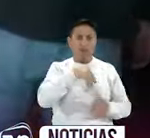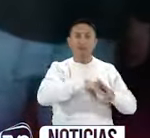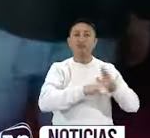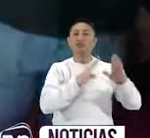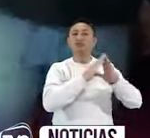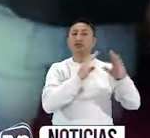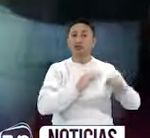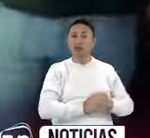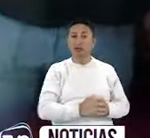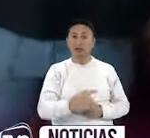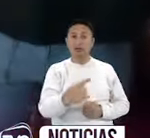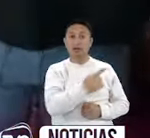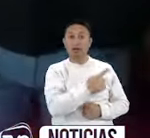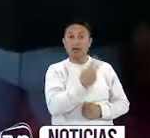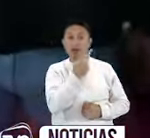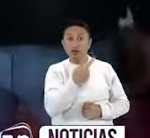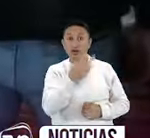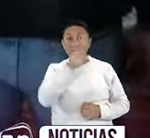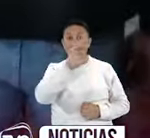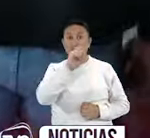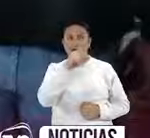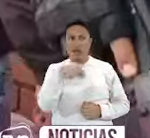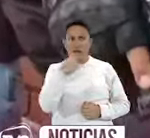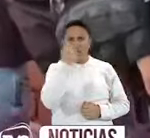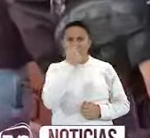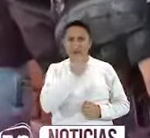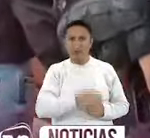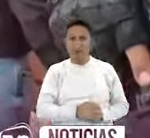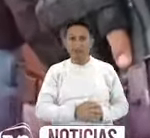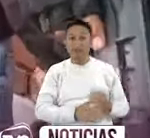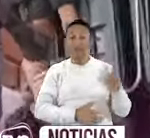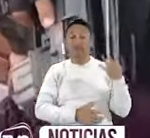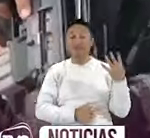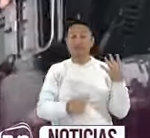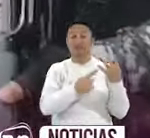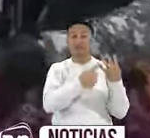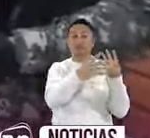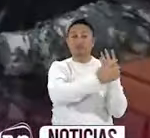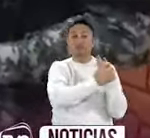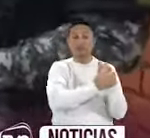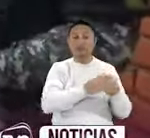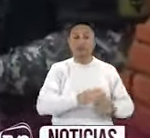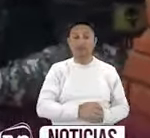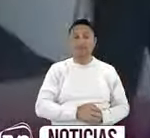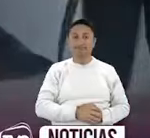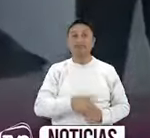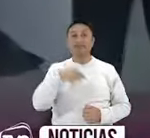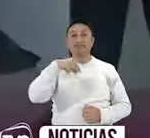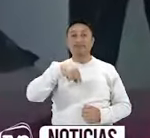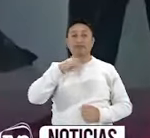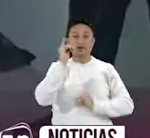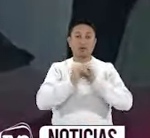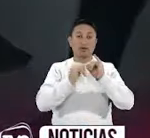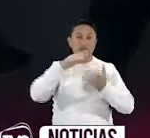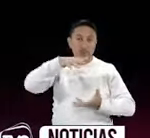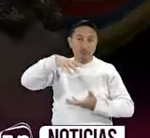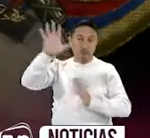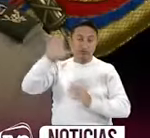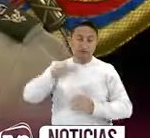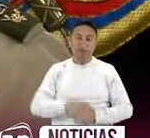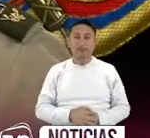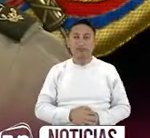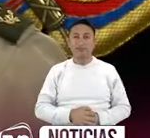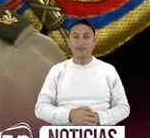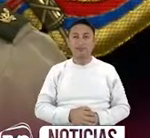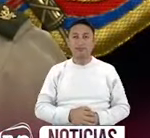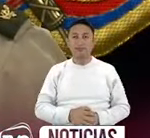encontraron 2 toneladas de cocaína. 4 personas fueron detenidas. La droga tenía pasaporte internacional. Tenemos la hipótesis